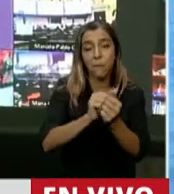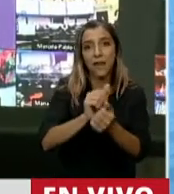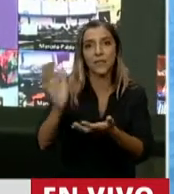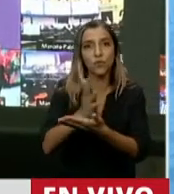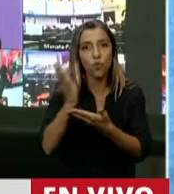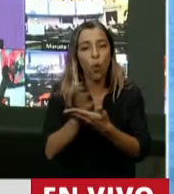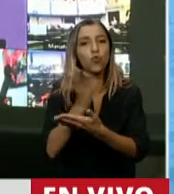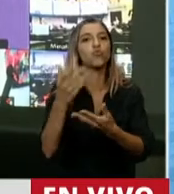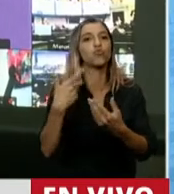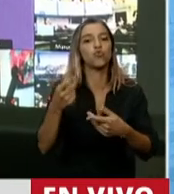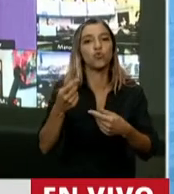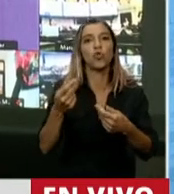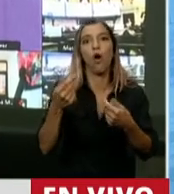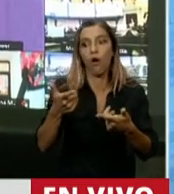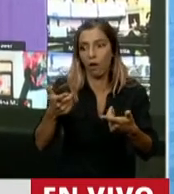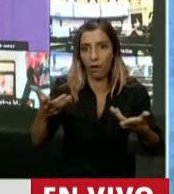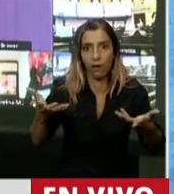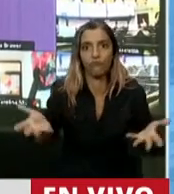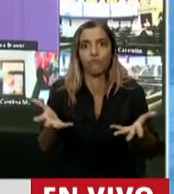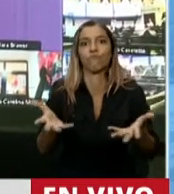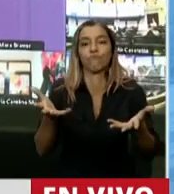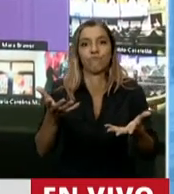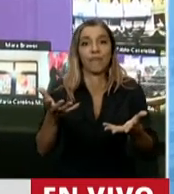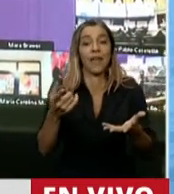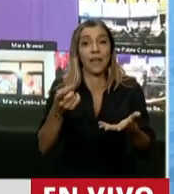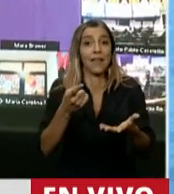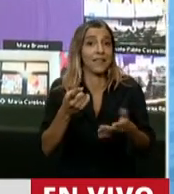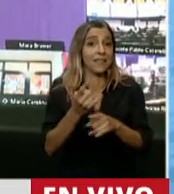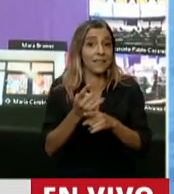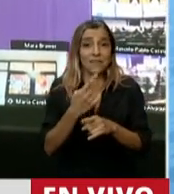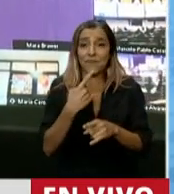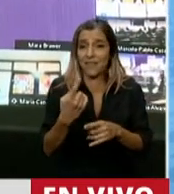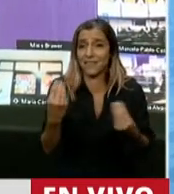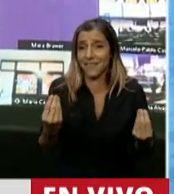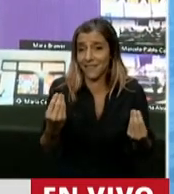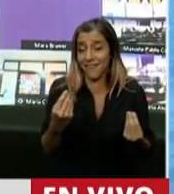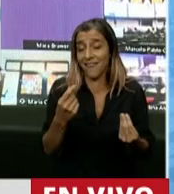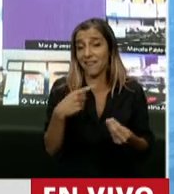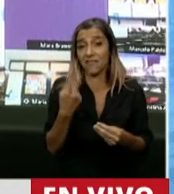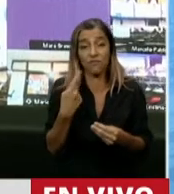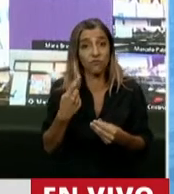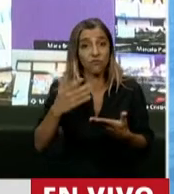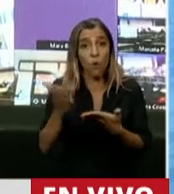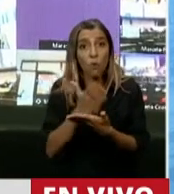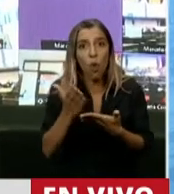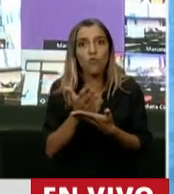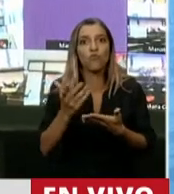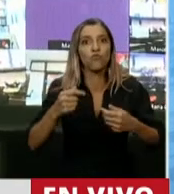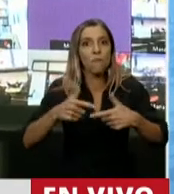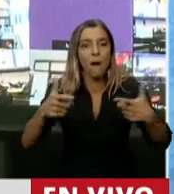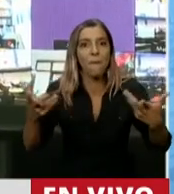de los problemas que tenemos para producir más para producir más riqueza tiene que ver con el agobio